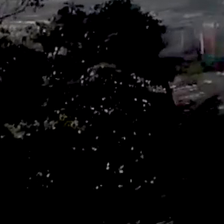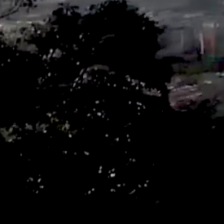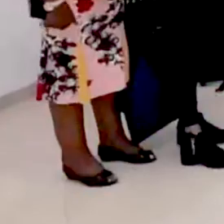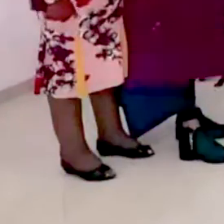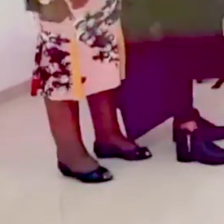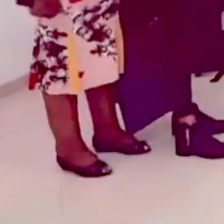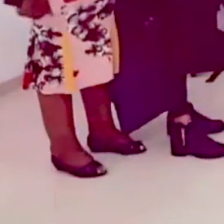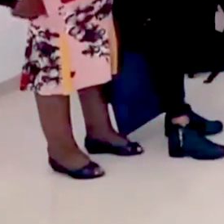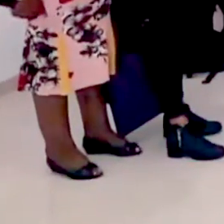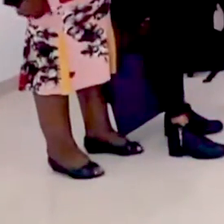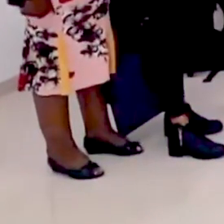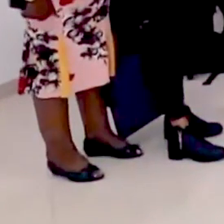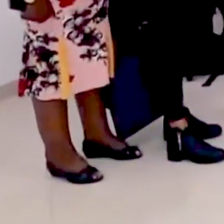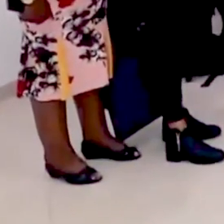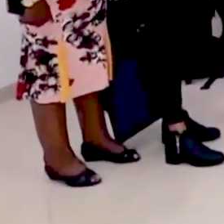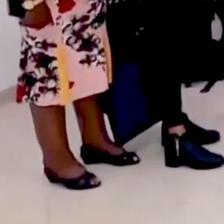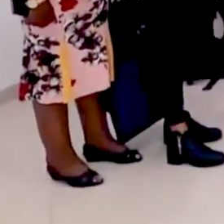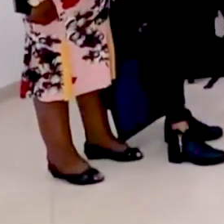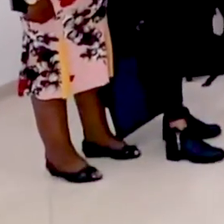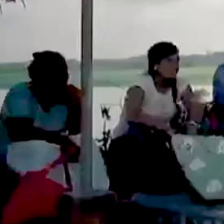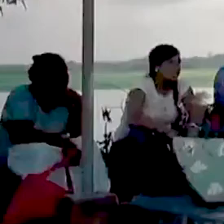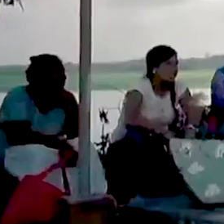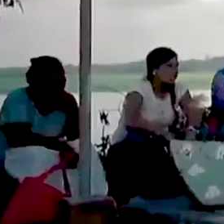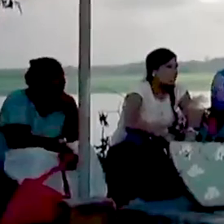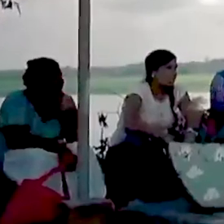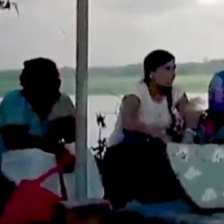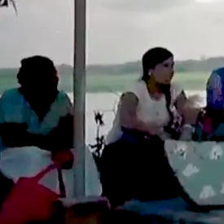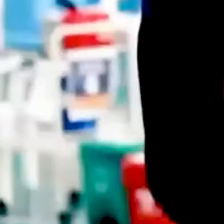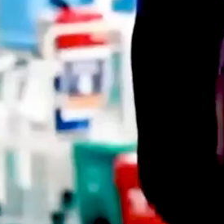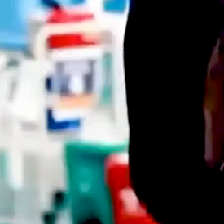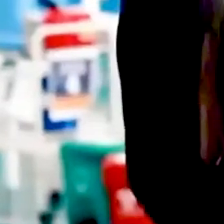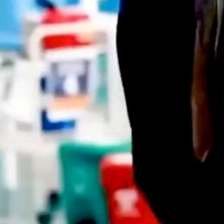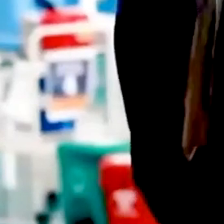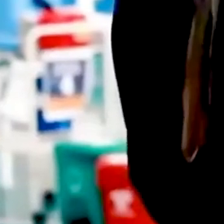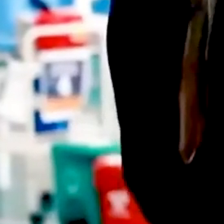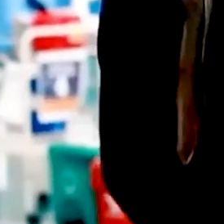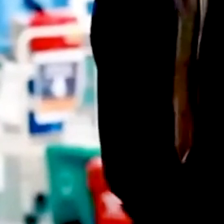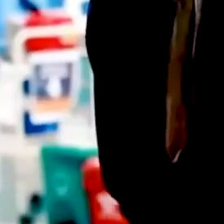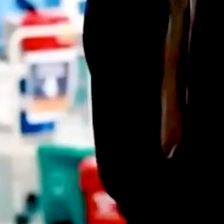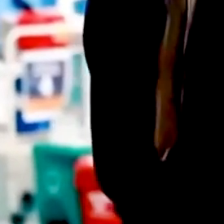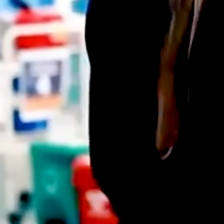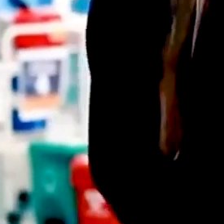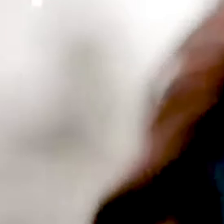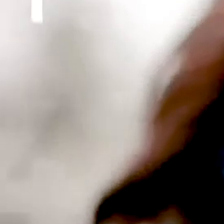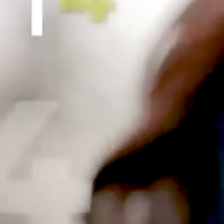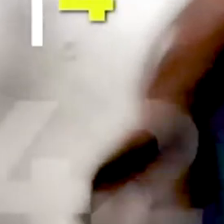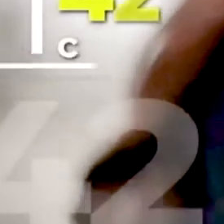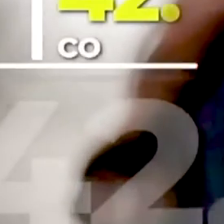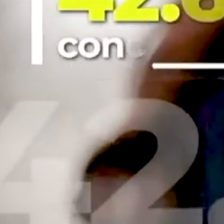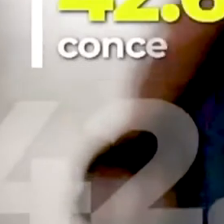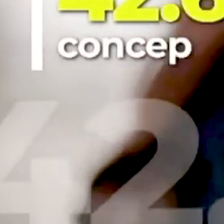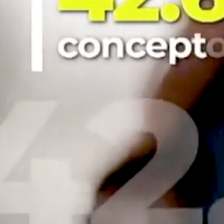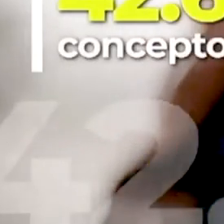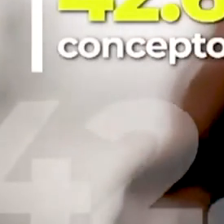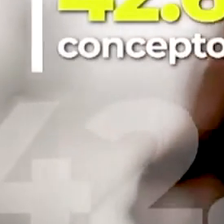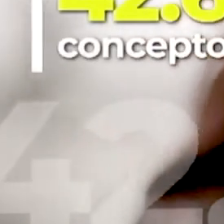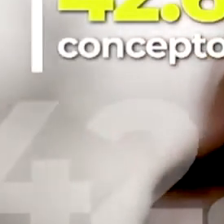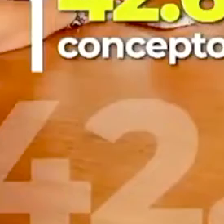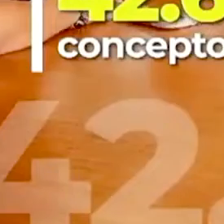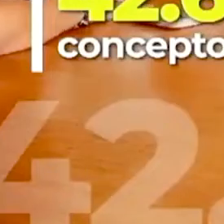las jurisdicciones contencioso-administrativa, constitucional y las diferentes instancias de las especialidades.